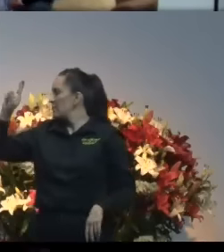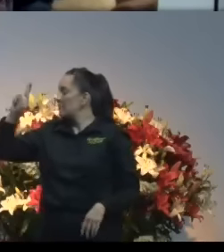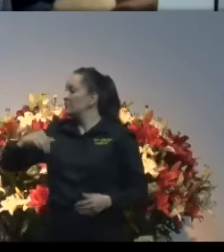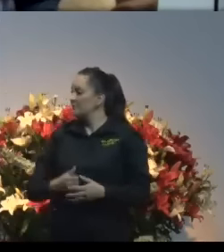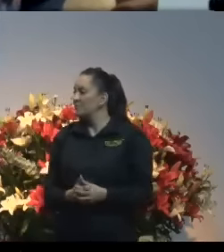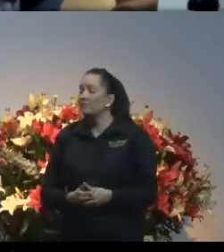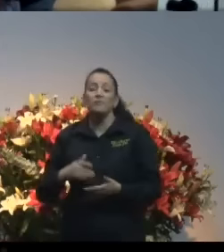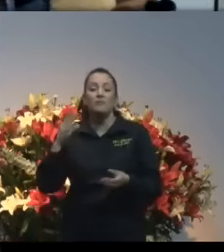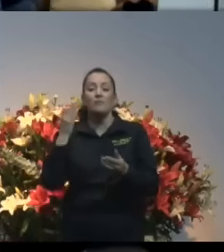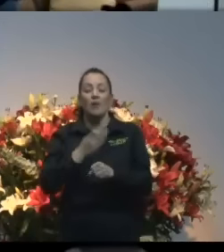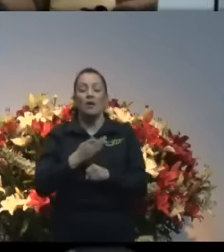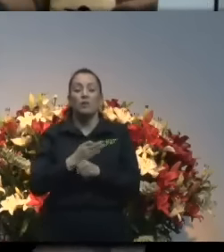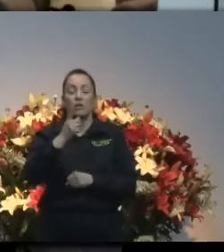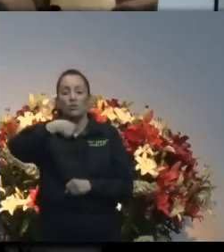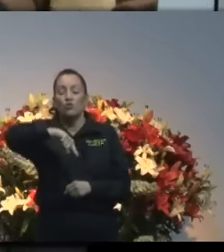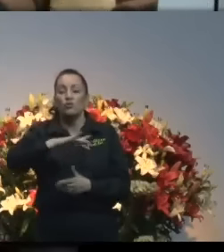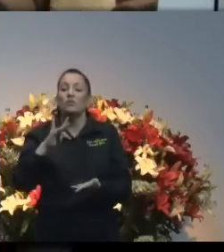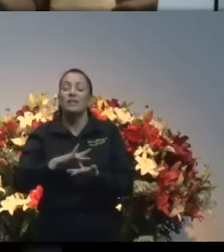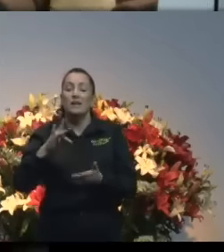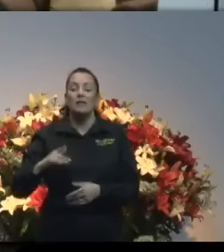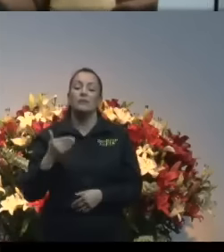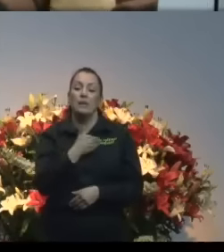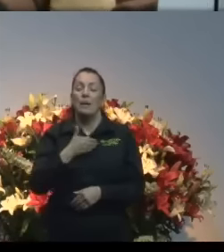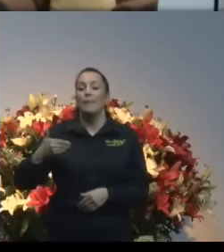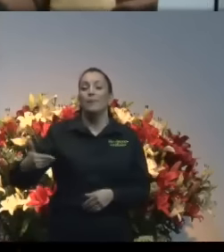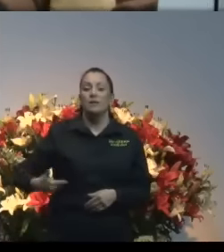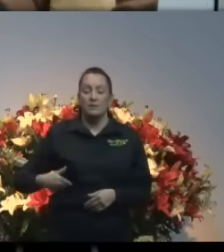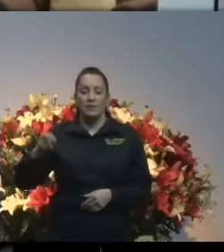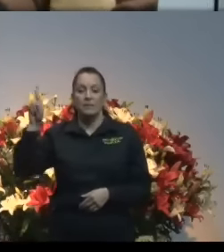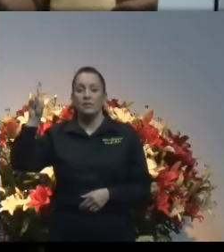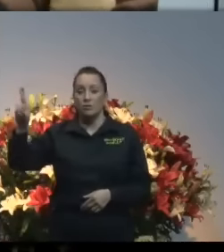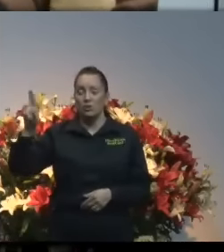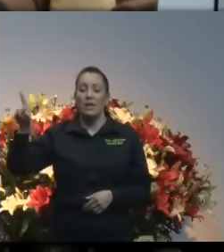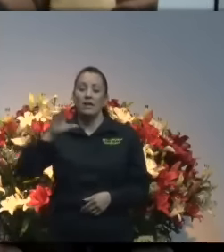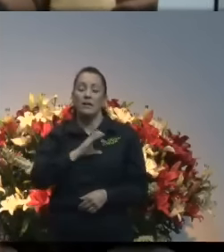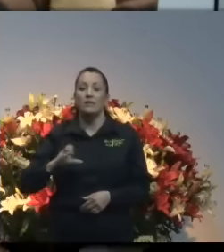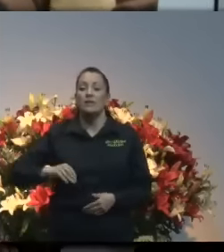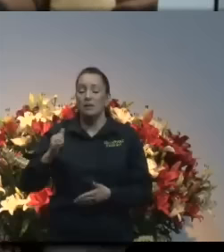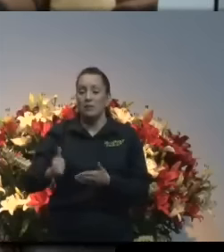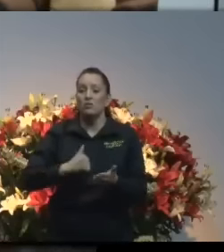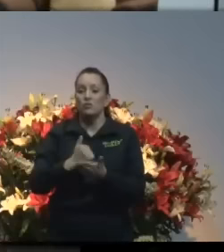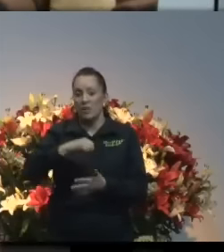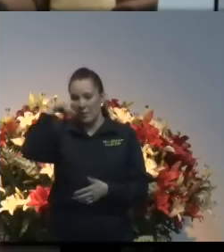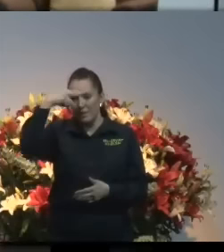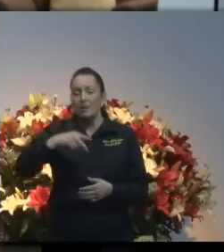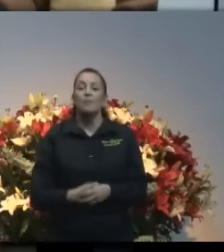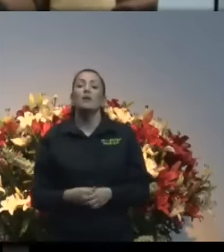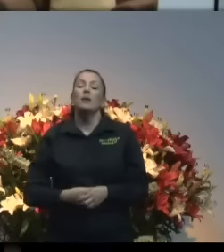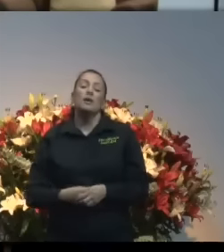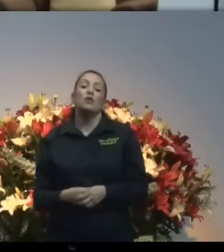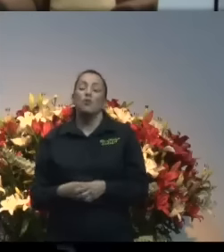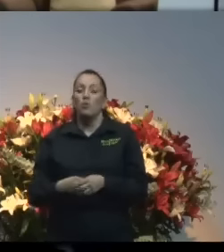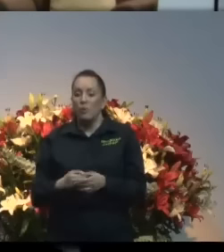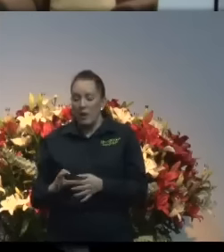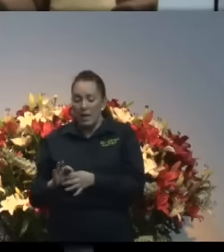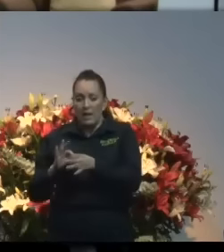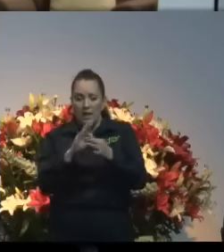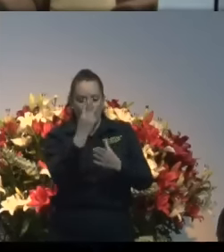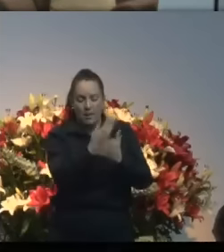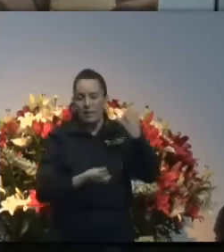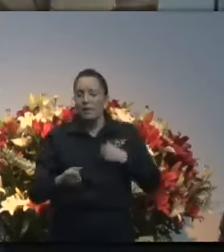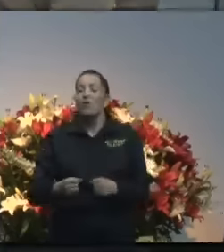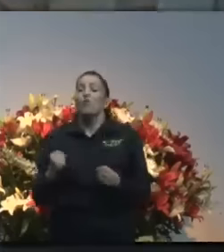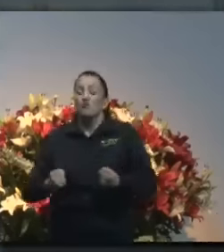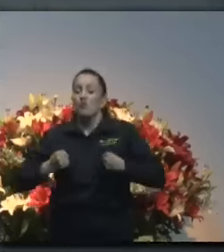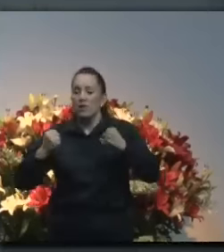Agradecemos la presencia de Xochitl Gálvez, candidata a la jefatura de gobierno de la Ciudad de México por la alianza Fuerza y Corazón por México.